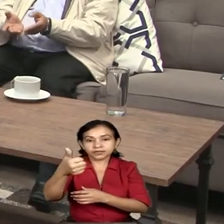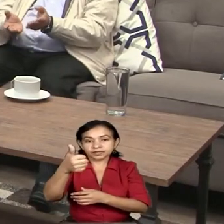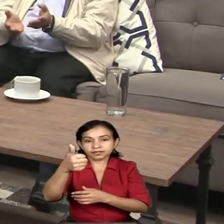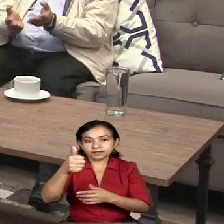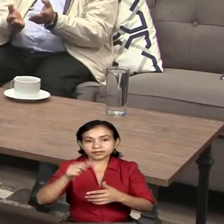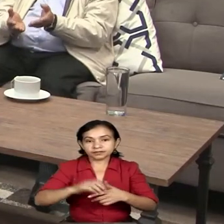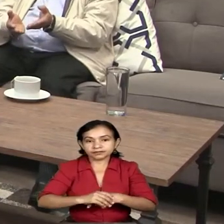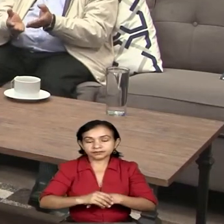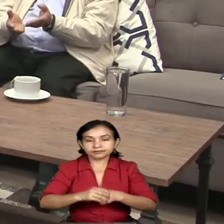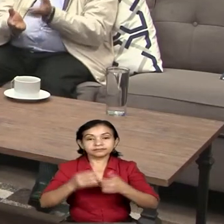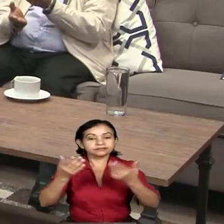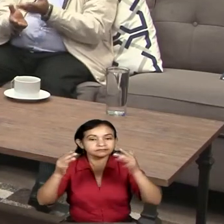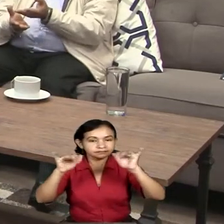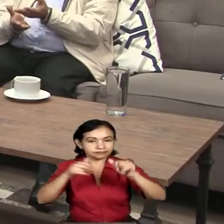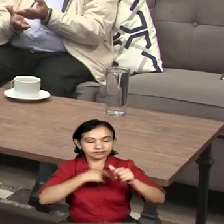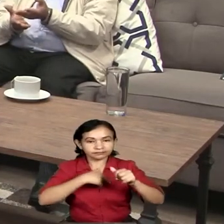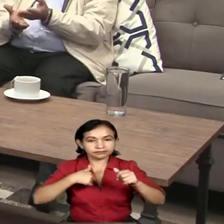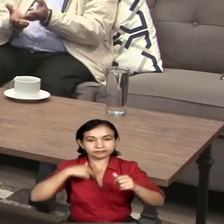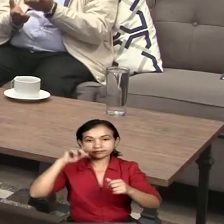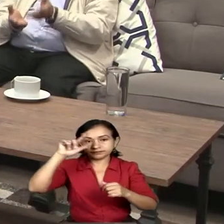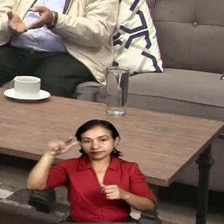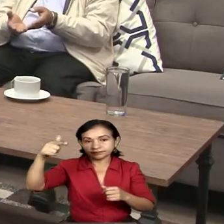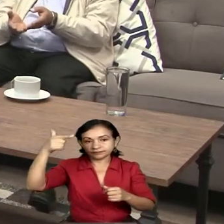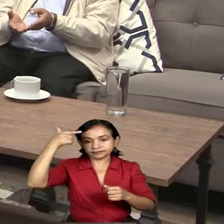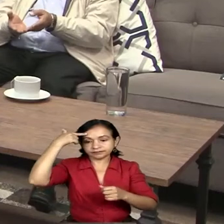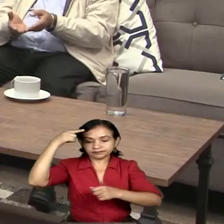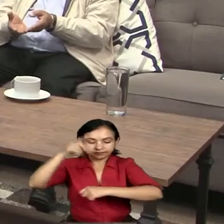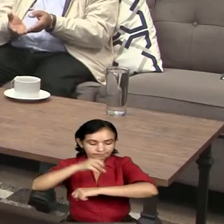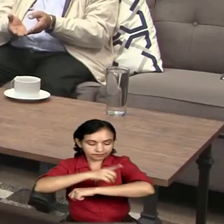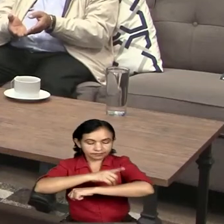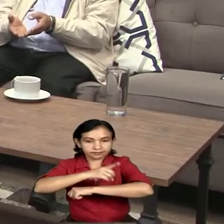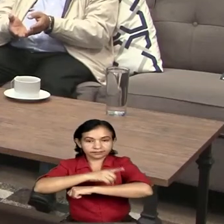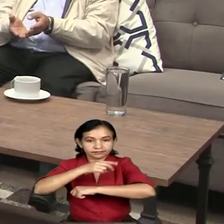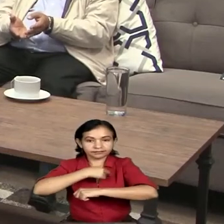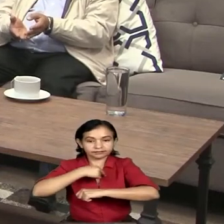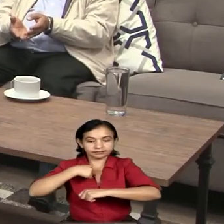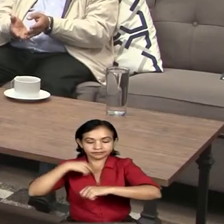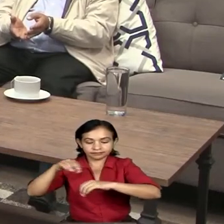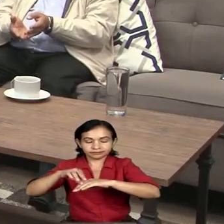la materializa el gobierno de Daniel y Rosario